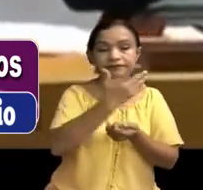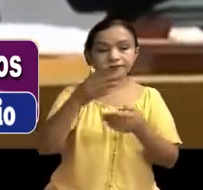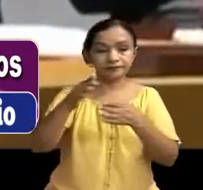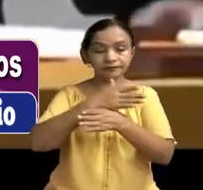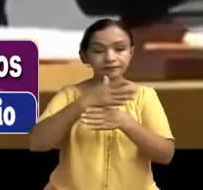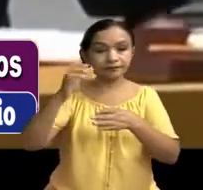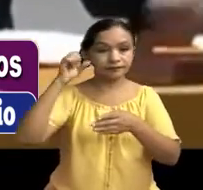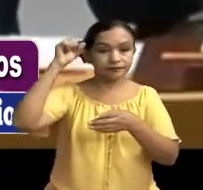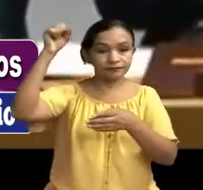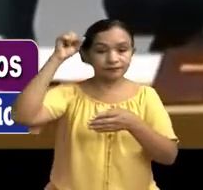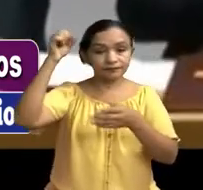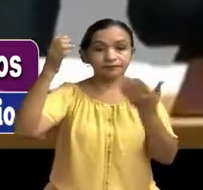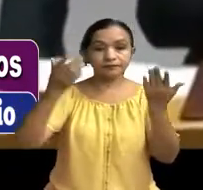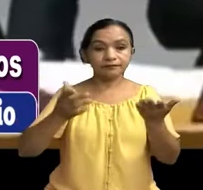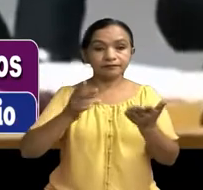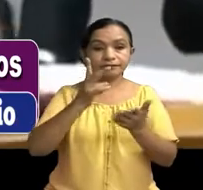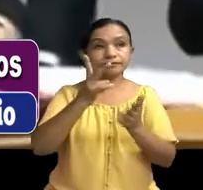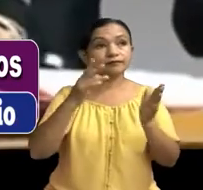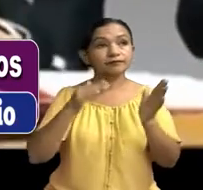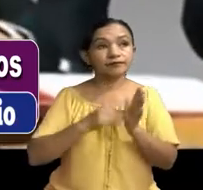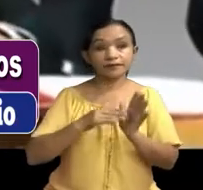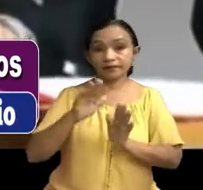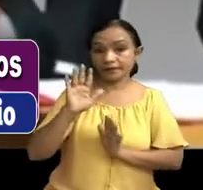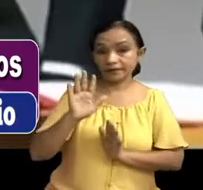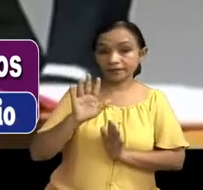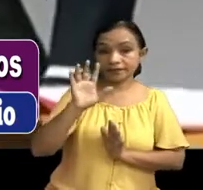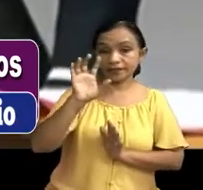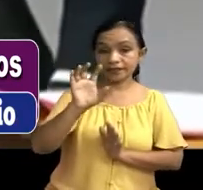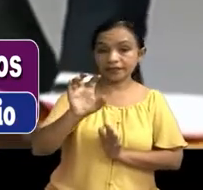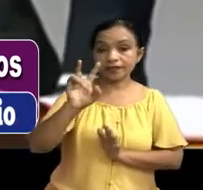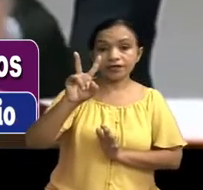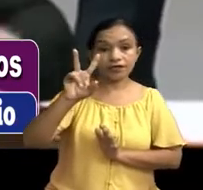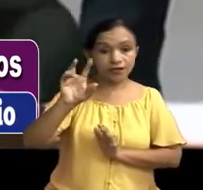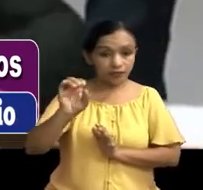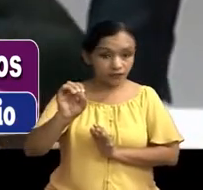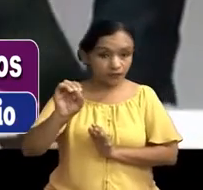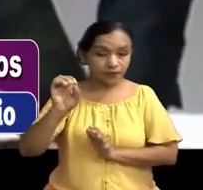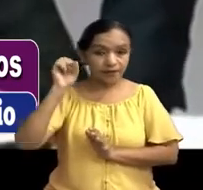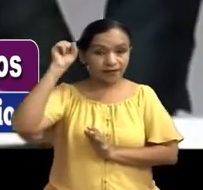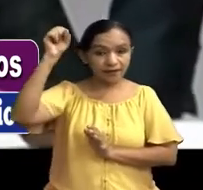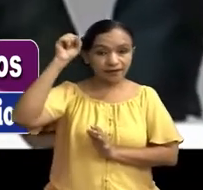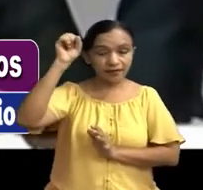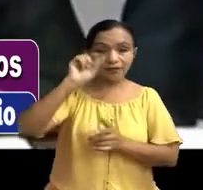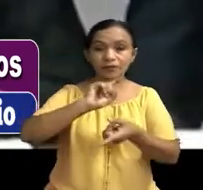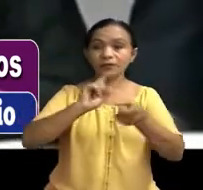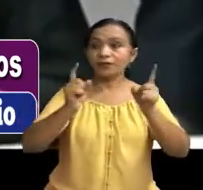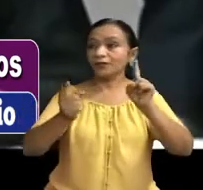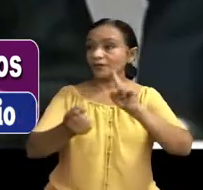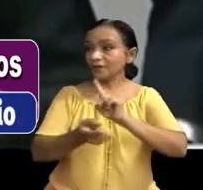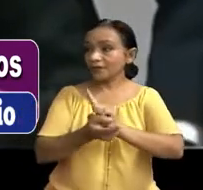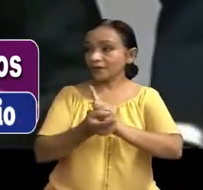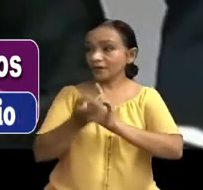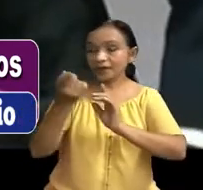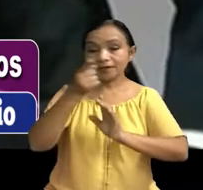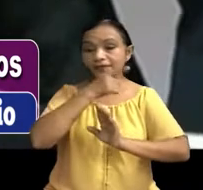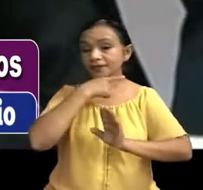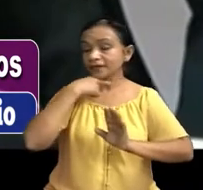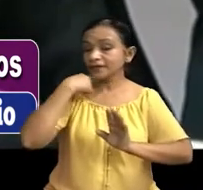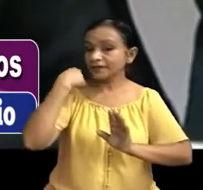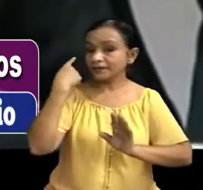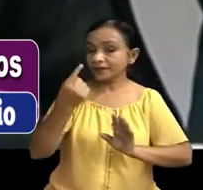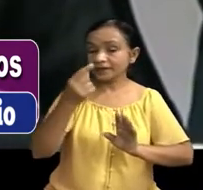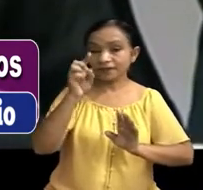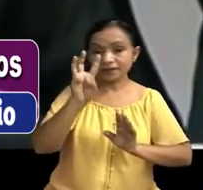Y entre ese triunfo está el de 2005 de Evo Morales. Claro. ¿Verdad? Que plantea una transformación profunda en